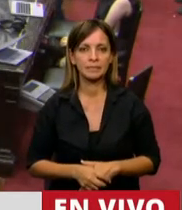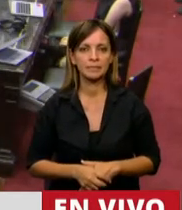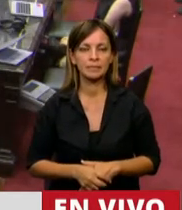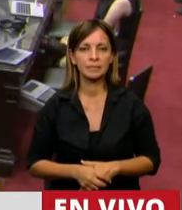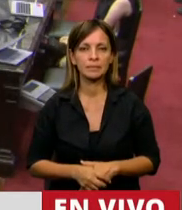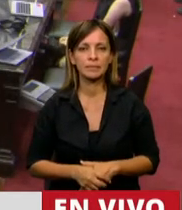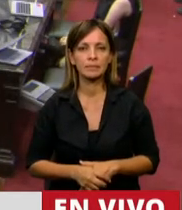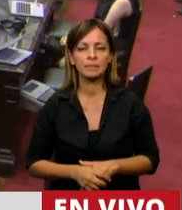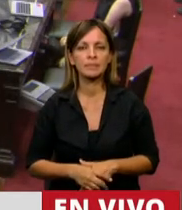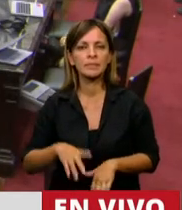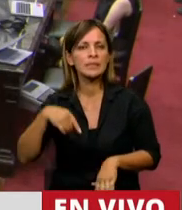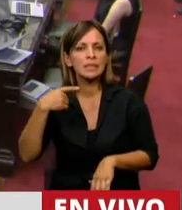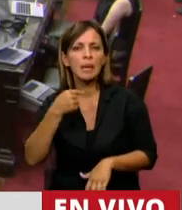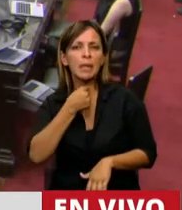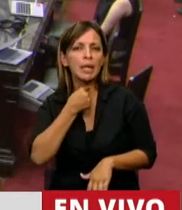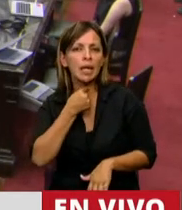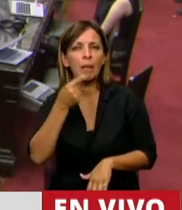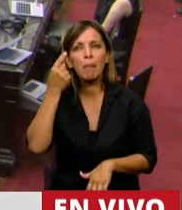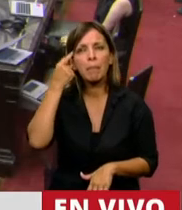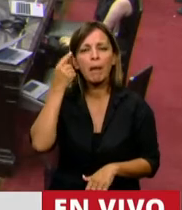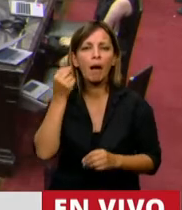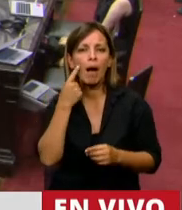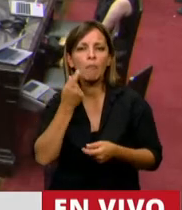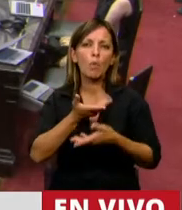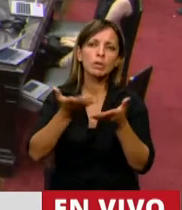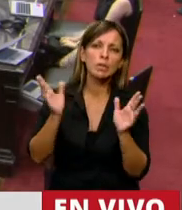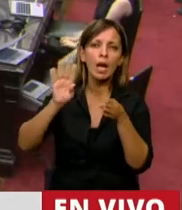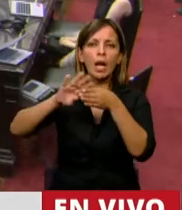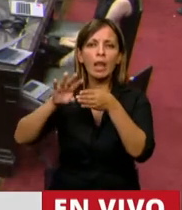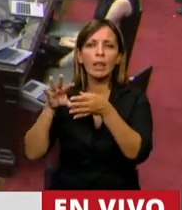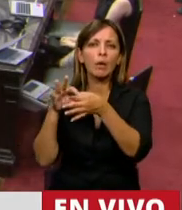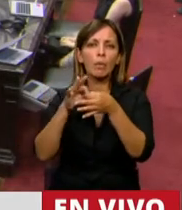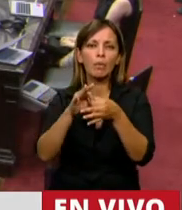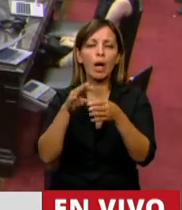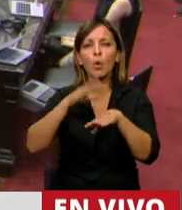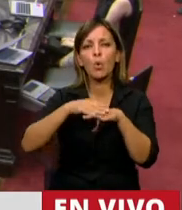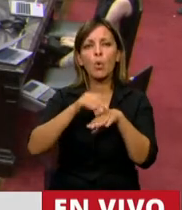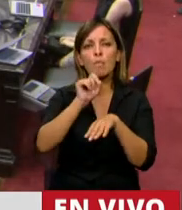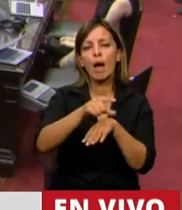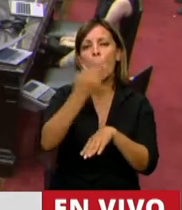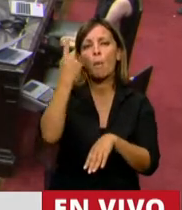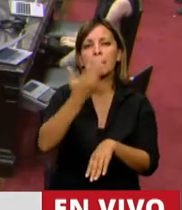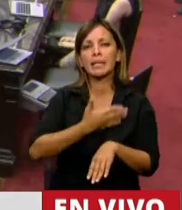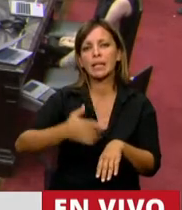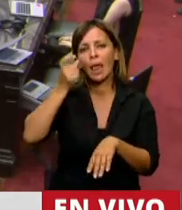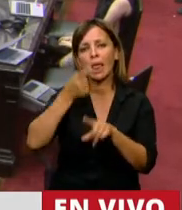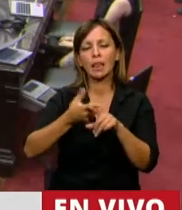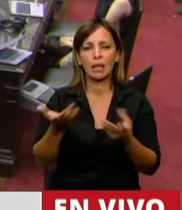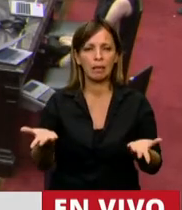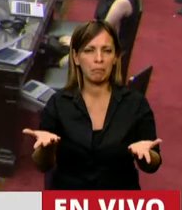Se buscó todo endilgar como si la deuda fuera un fenómeno exclusivamente ligado a una gestión política o a un presidente